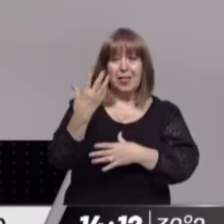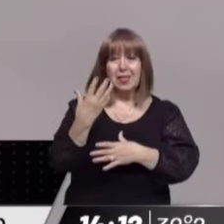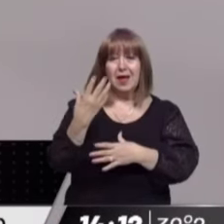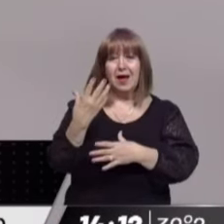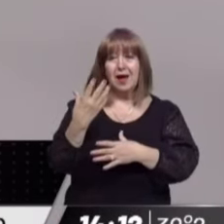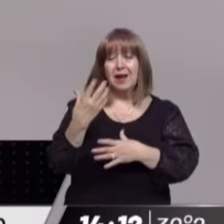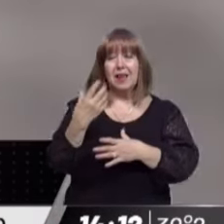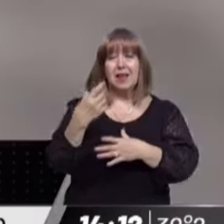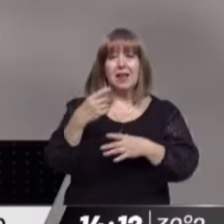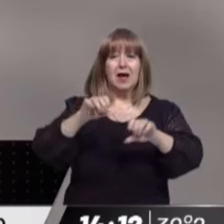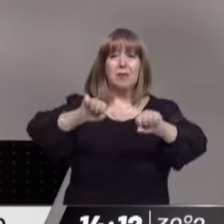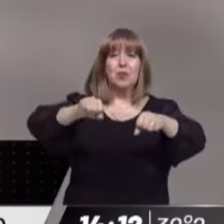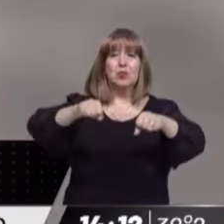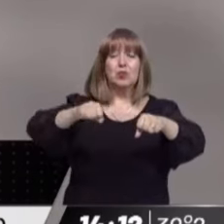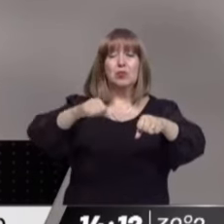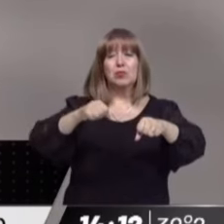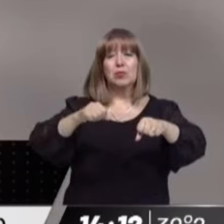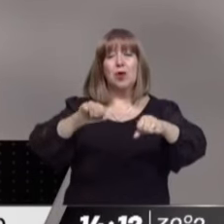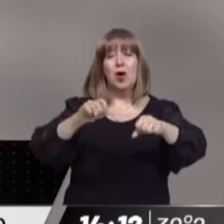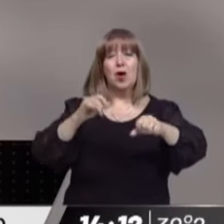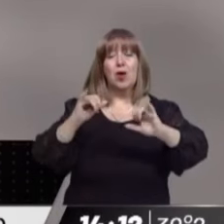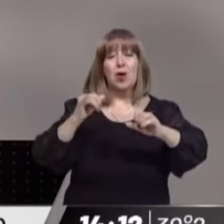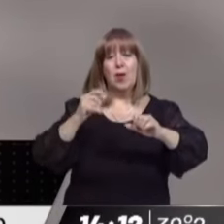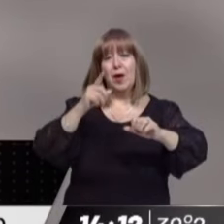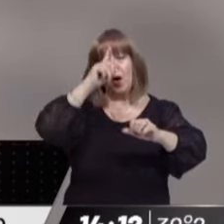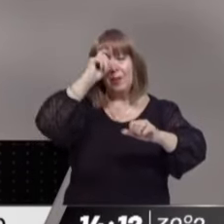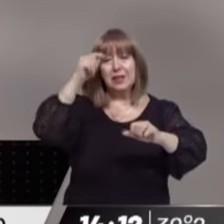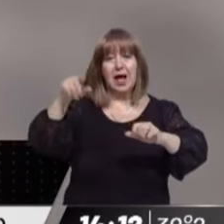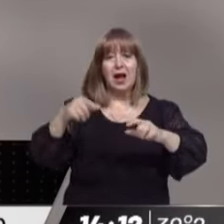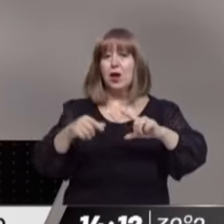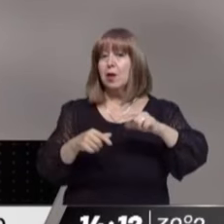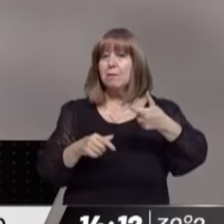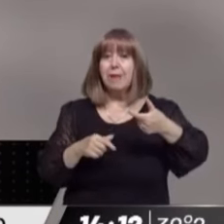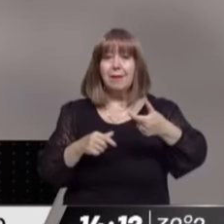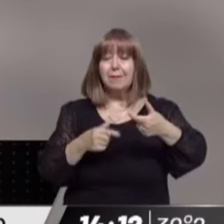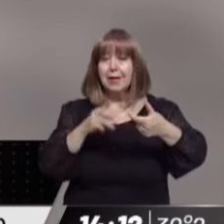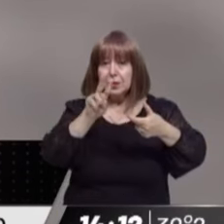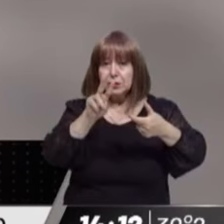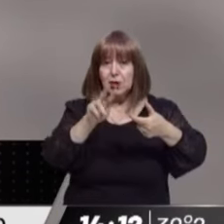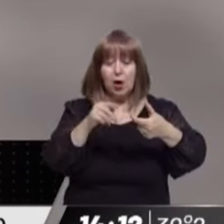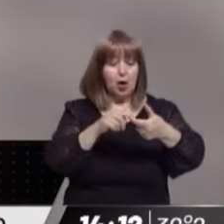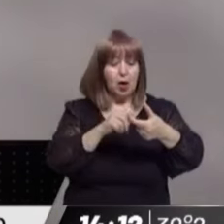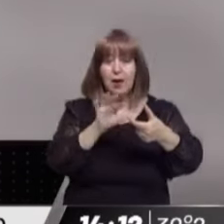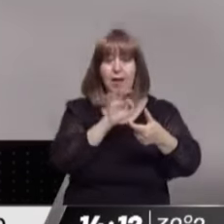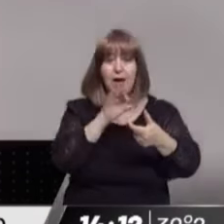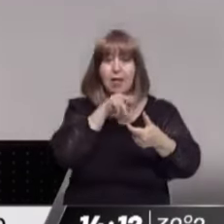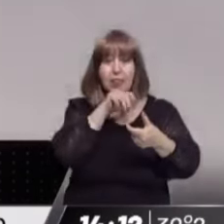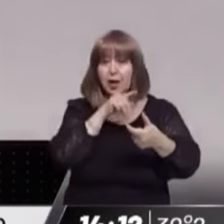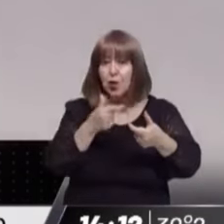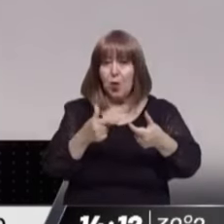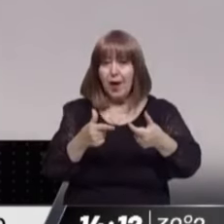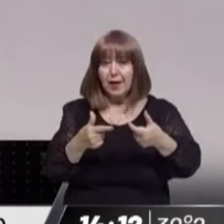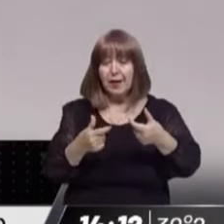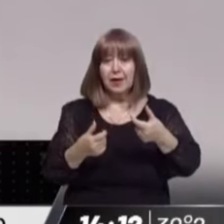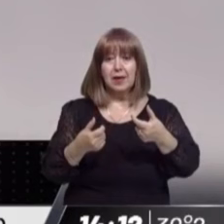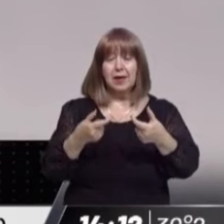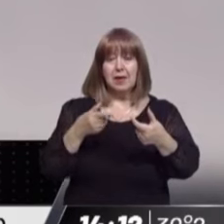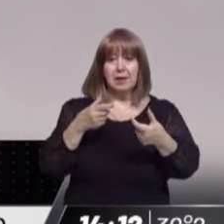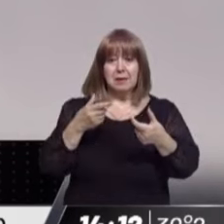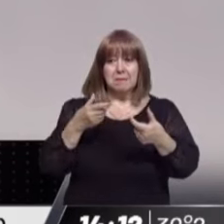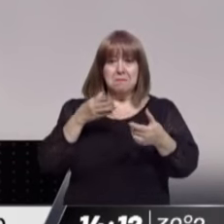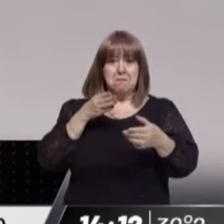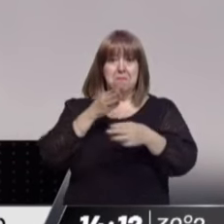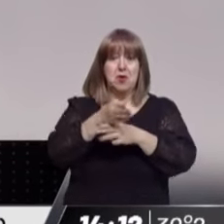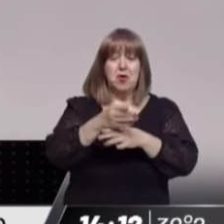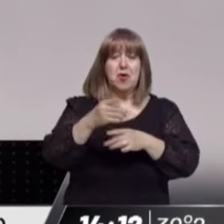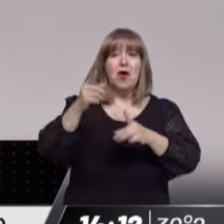imagínate cómo habrá estado este hombre que, repetimos, 1,65 de alcohol en sangre, terminó atropellando a un